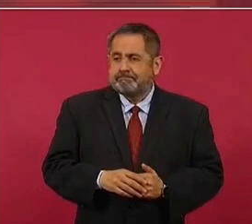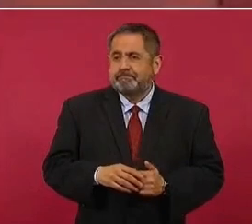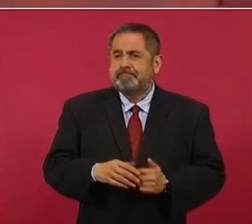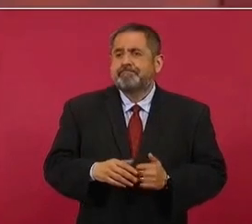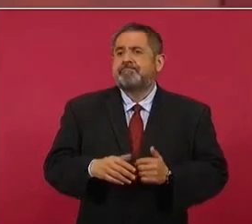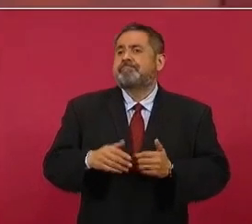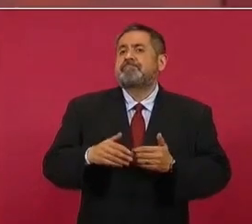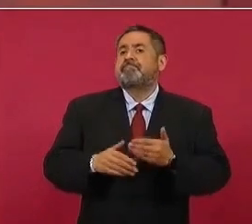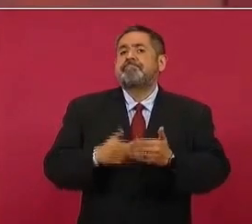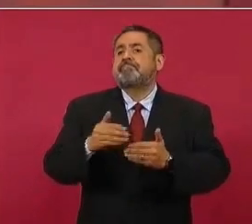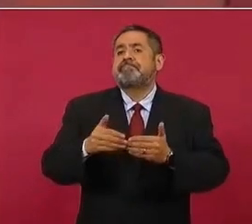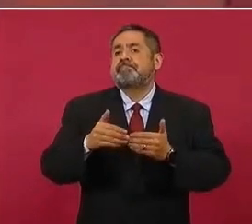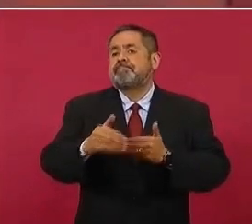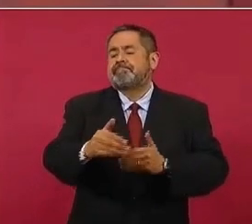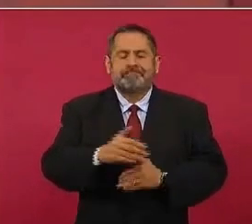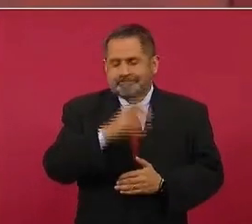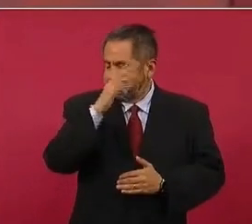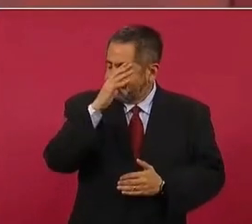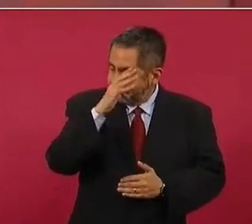avanzar